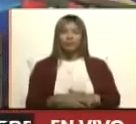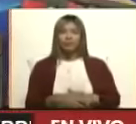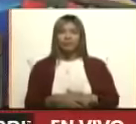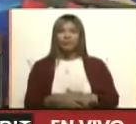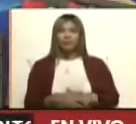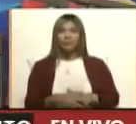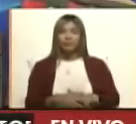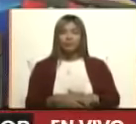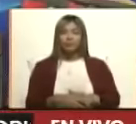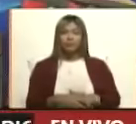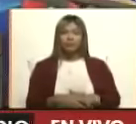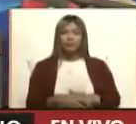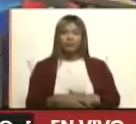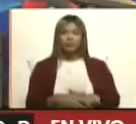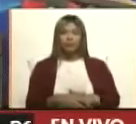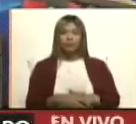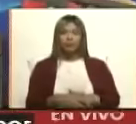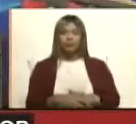Bolivariana, de